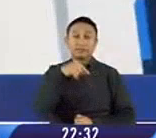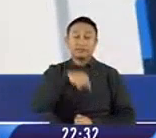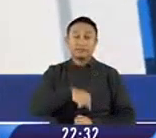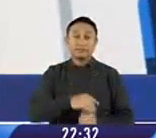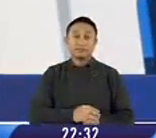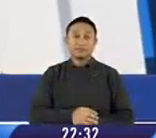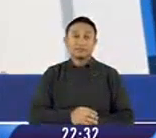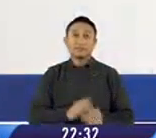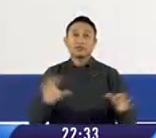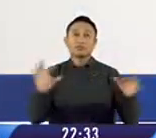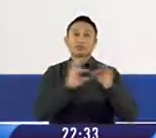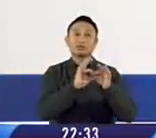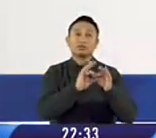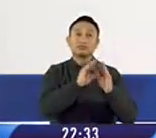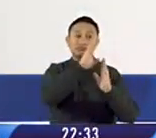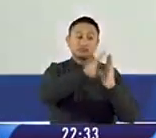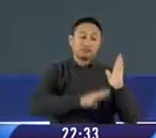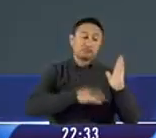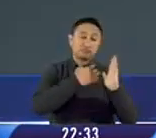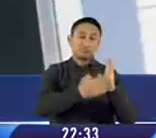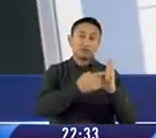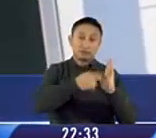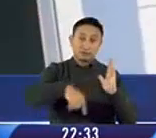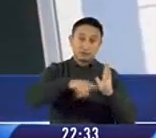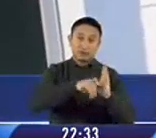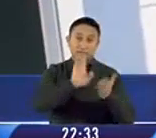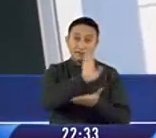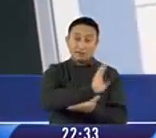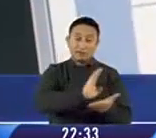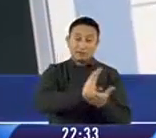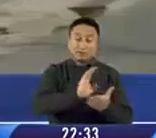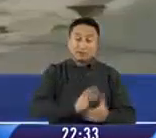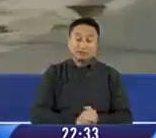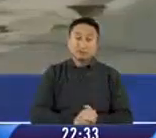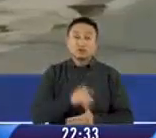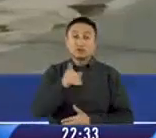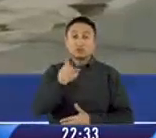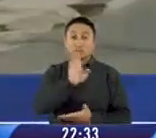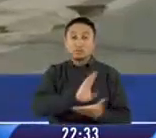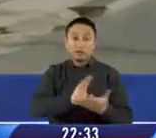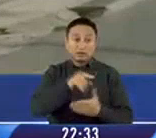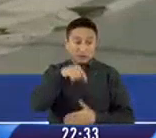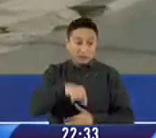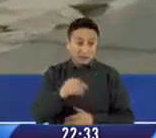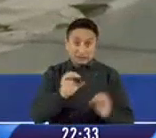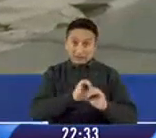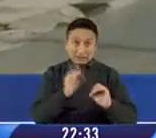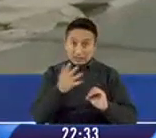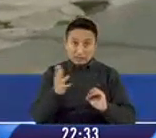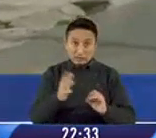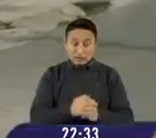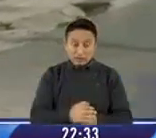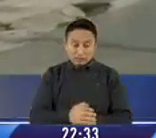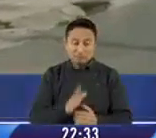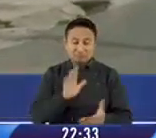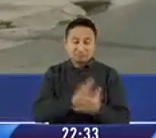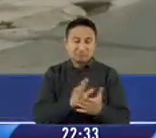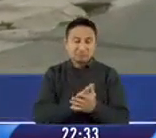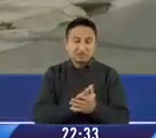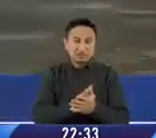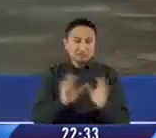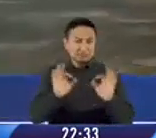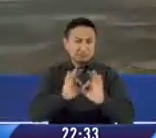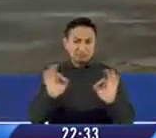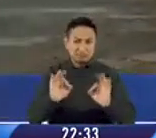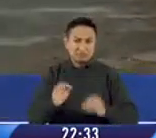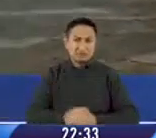un enlace con el cronograma de cada subestación afectada. Si su barrio o sector no se encuentra en el documento compartido por la empresa eléctrica,